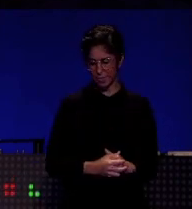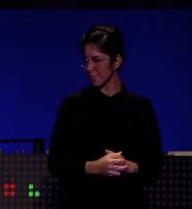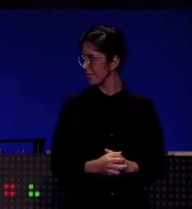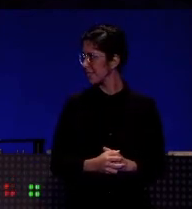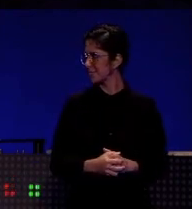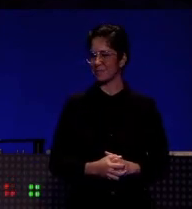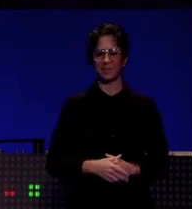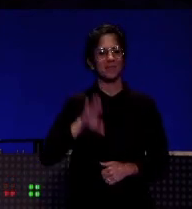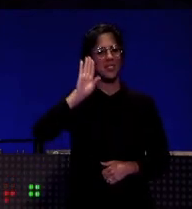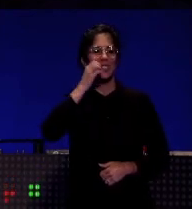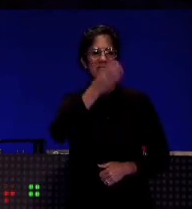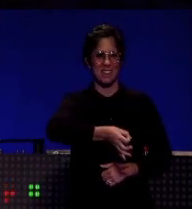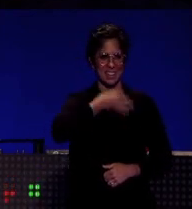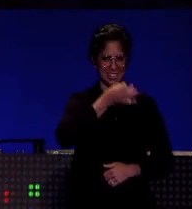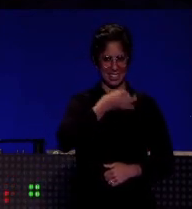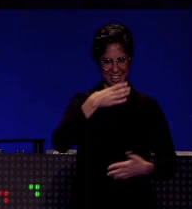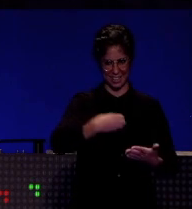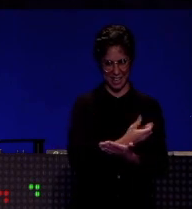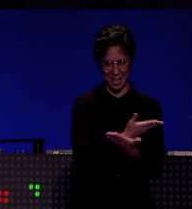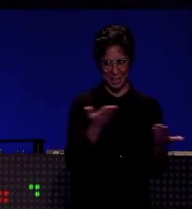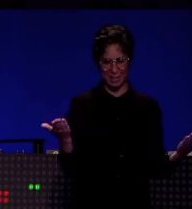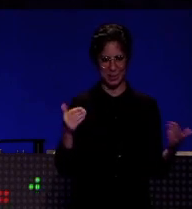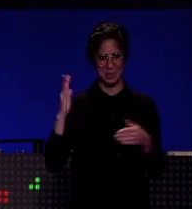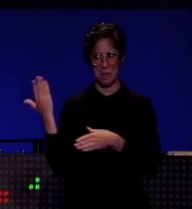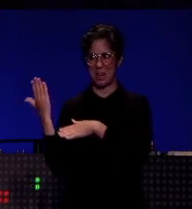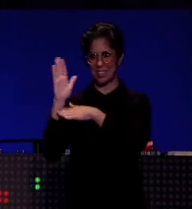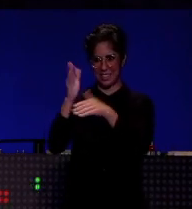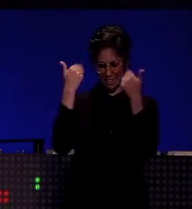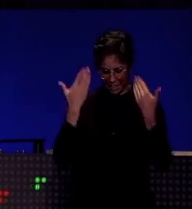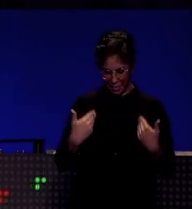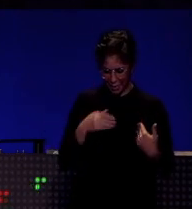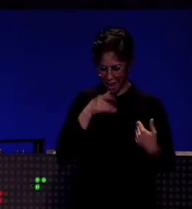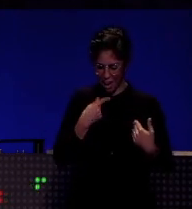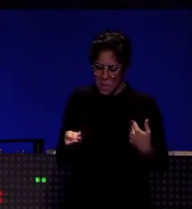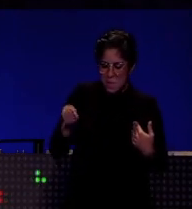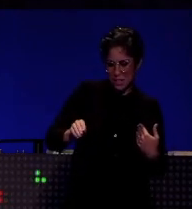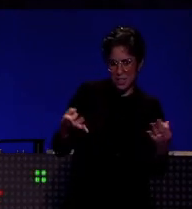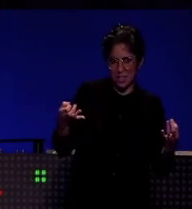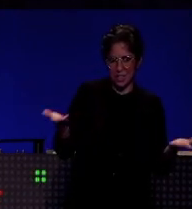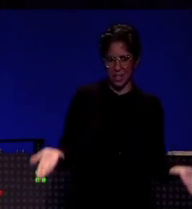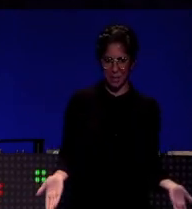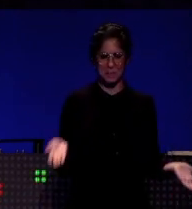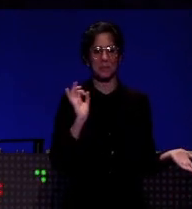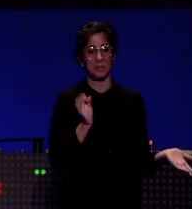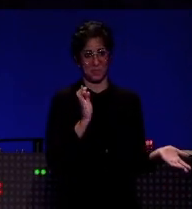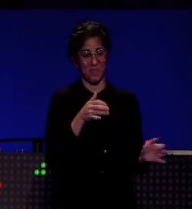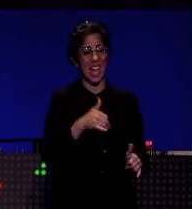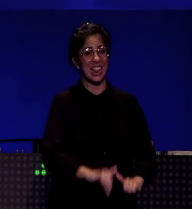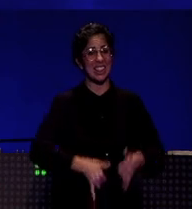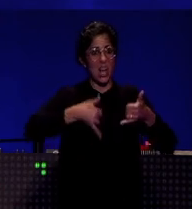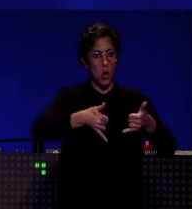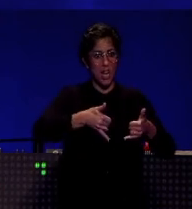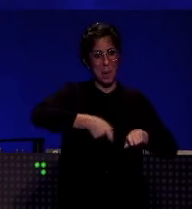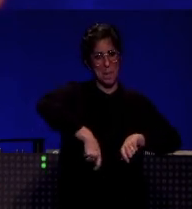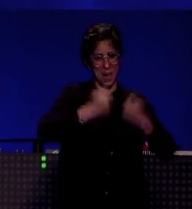hola muy buenas tardes a todos la verdad que después de la presentación que me ha hecho ya que voy a contar yo es cierto que se han roto en dos ocasiones los